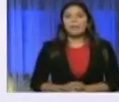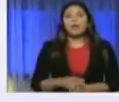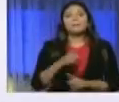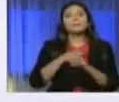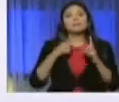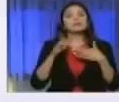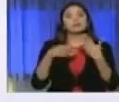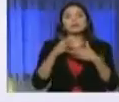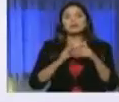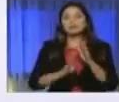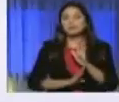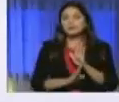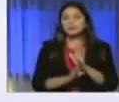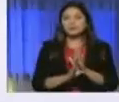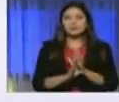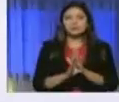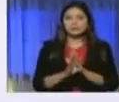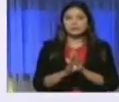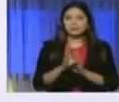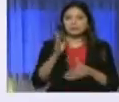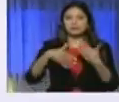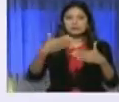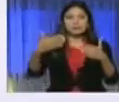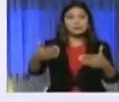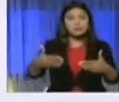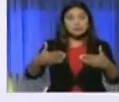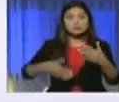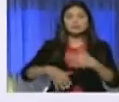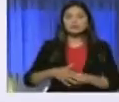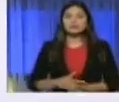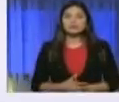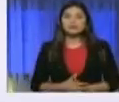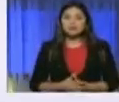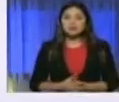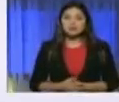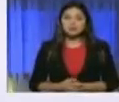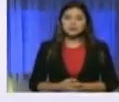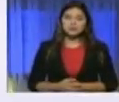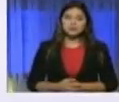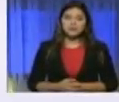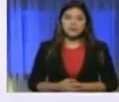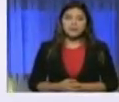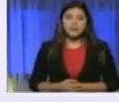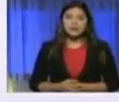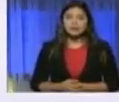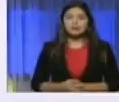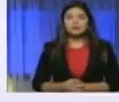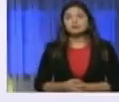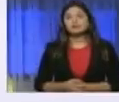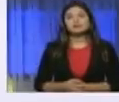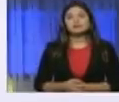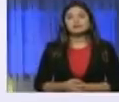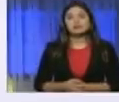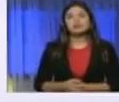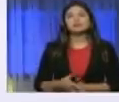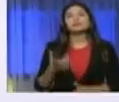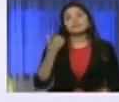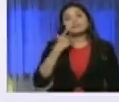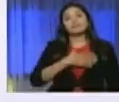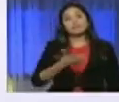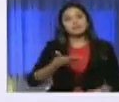progresivamente ponerle un precio que mantenga la sustentabilidad del servicio del metro, lo pongo como